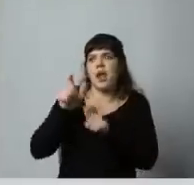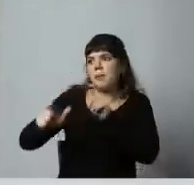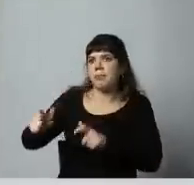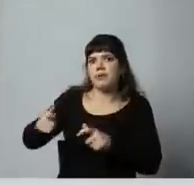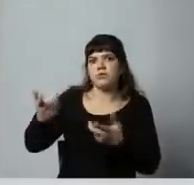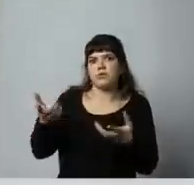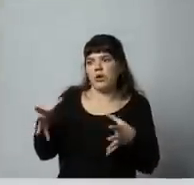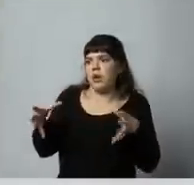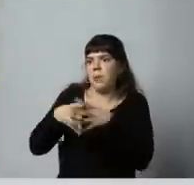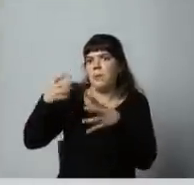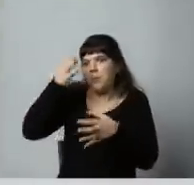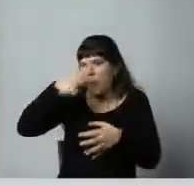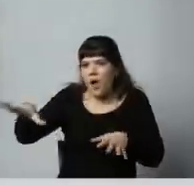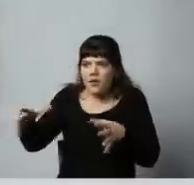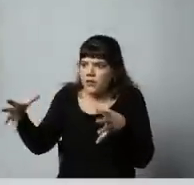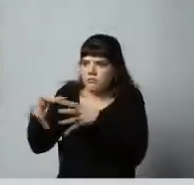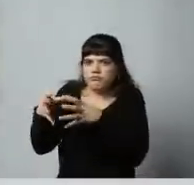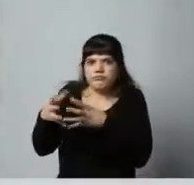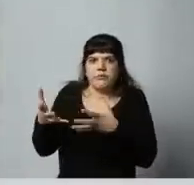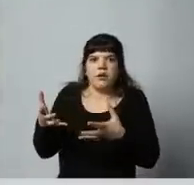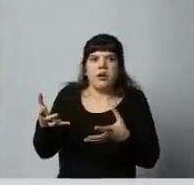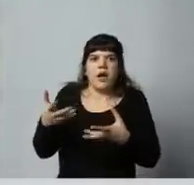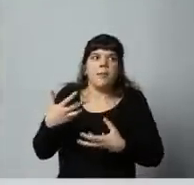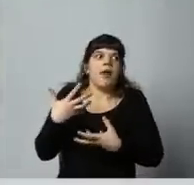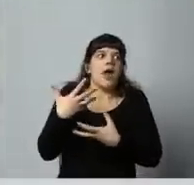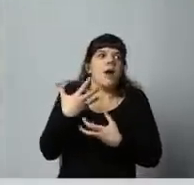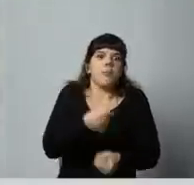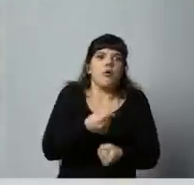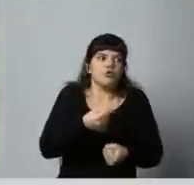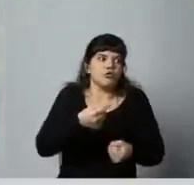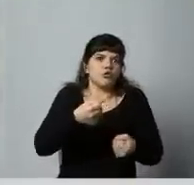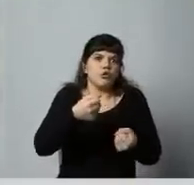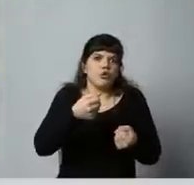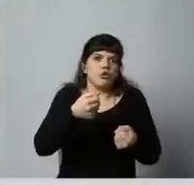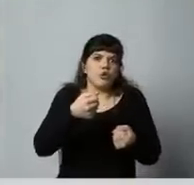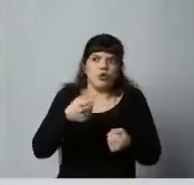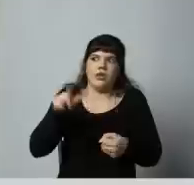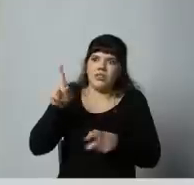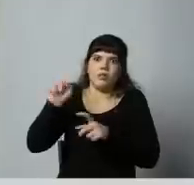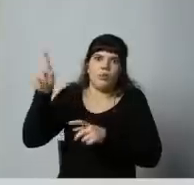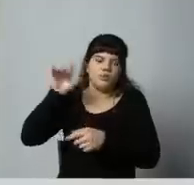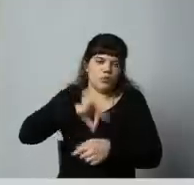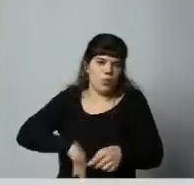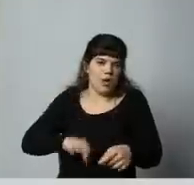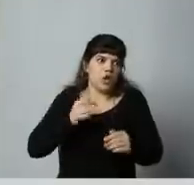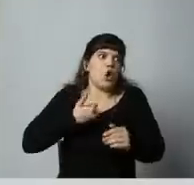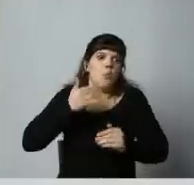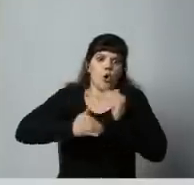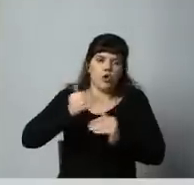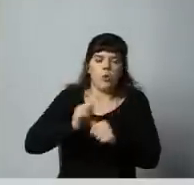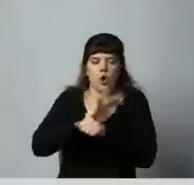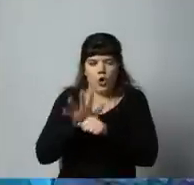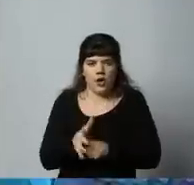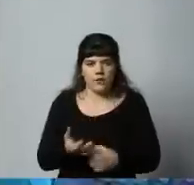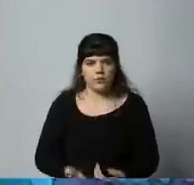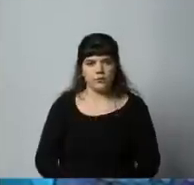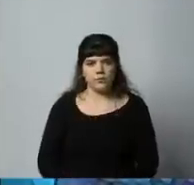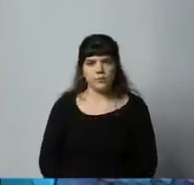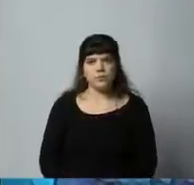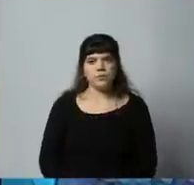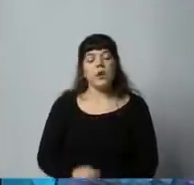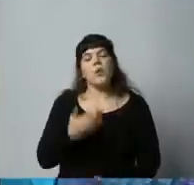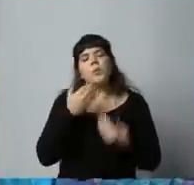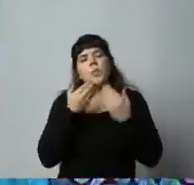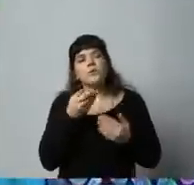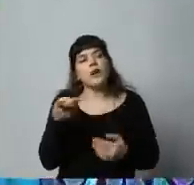recorte sino que tiene que ser de inversión Pública para sostener la pandemia y el desarrollo de del país Muchas gracias Marcelo abdala